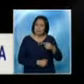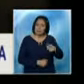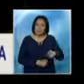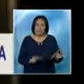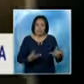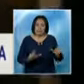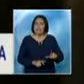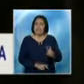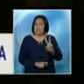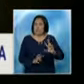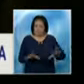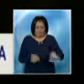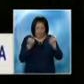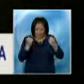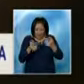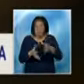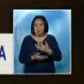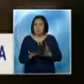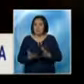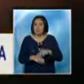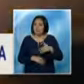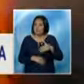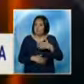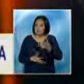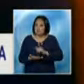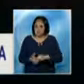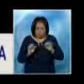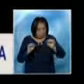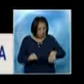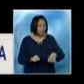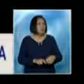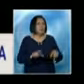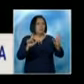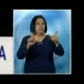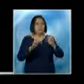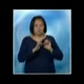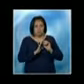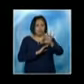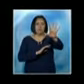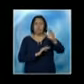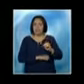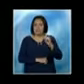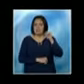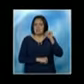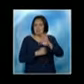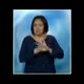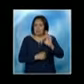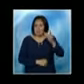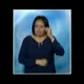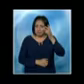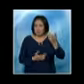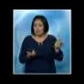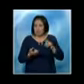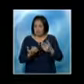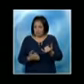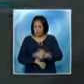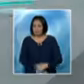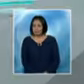canal quedó destruido, sin embargo, a las pocas horas se regresó al aire para seguir defendiendo la democracia, cosa que hacemos por supuesto hasta el